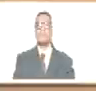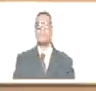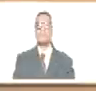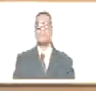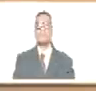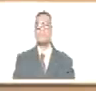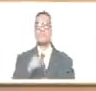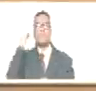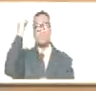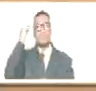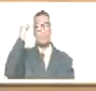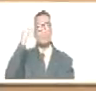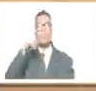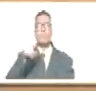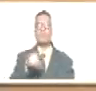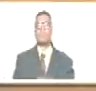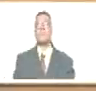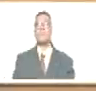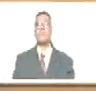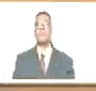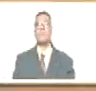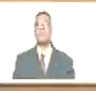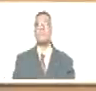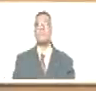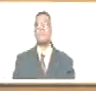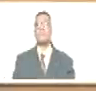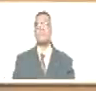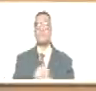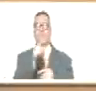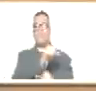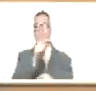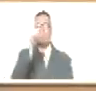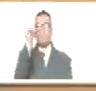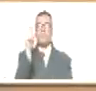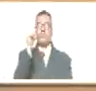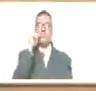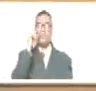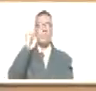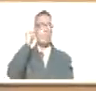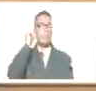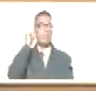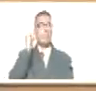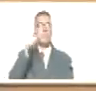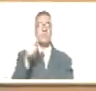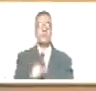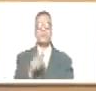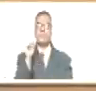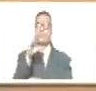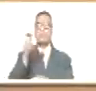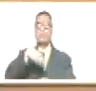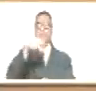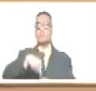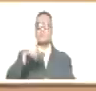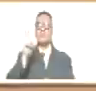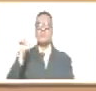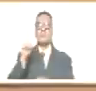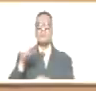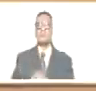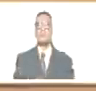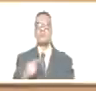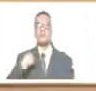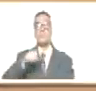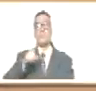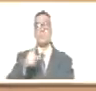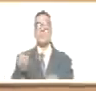consideración, las honorables diputadas y los honorables diputados de la Asamblea Nacional de Venezuela que estén de acuerdo